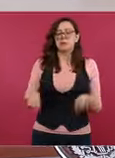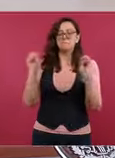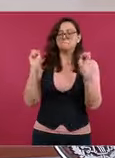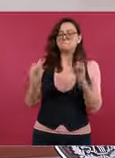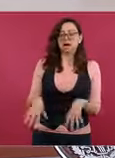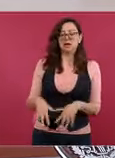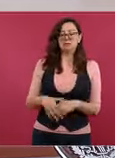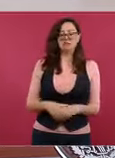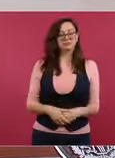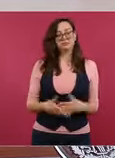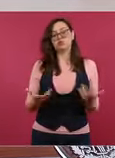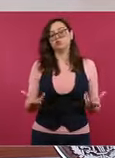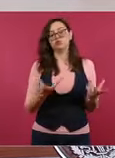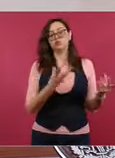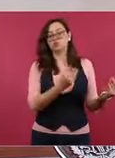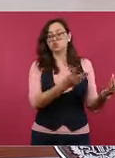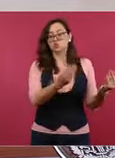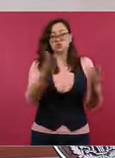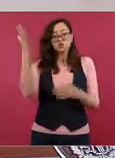Hay muchos ejemplos.